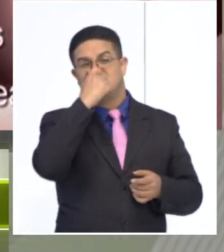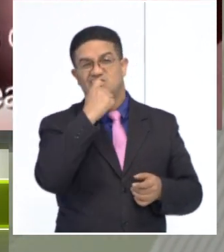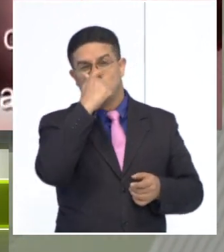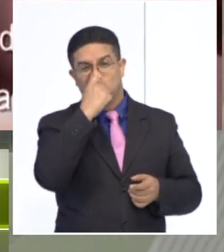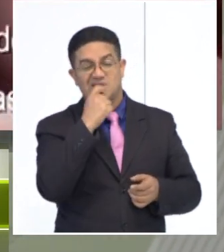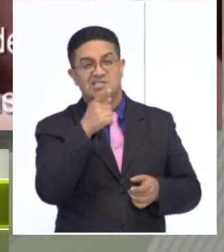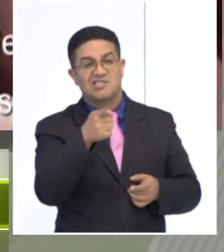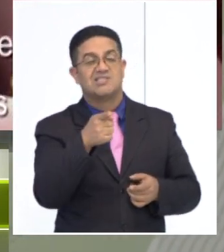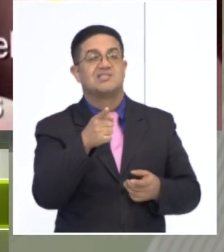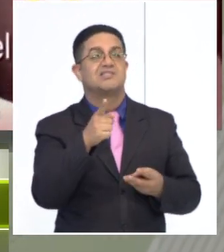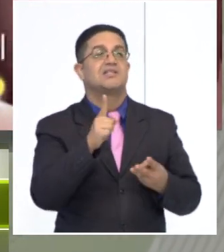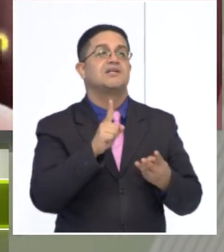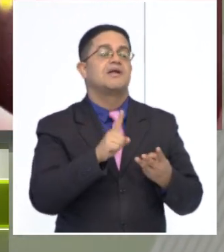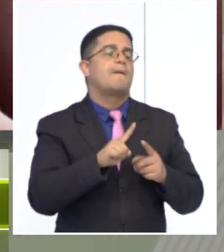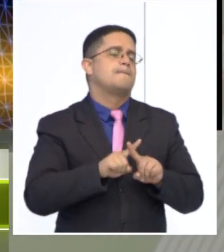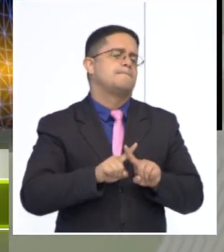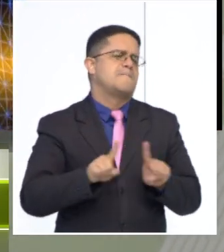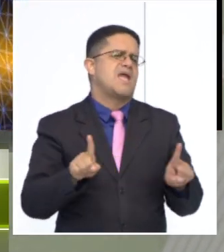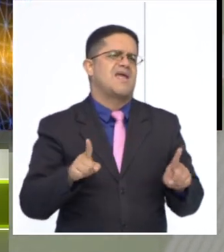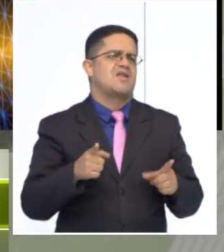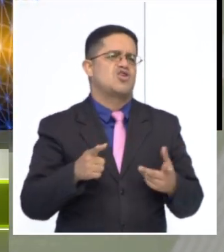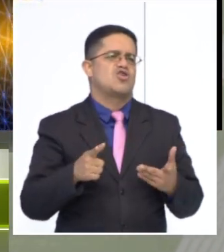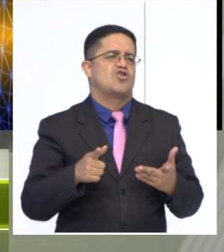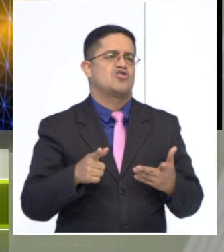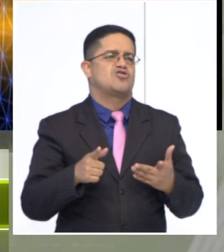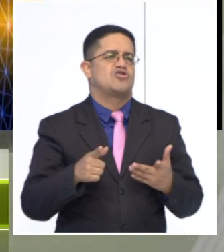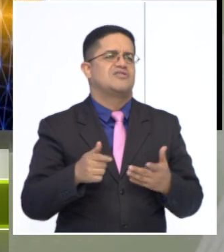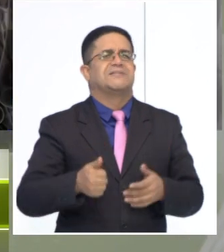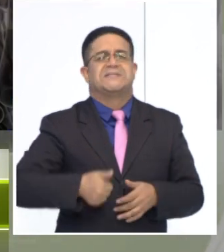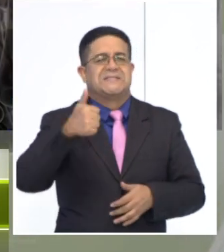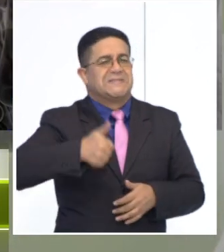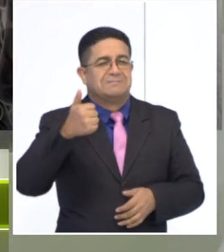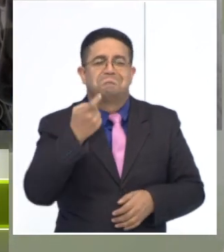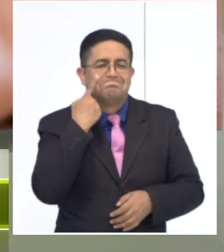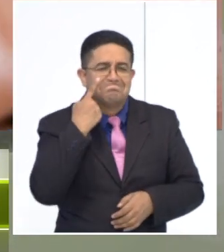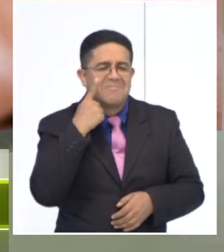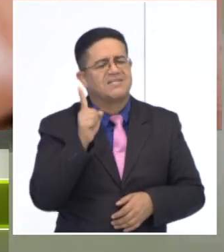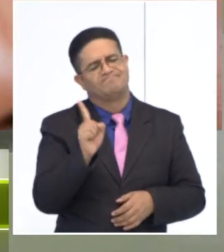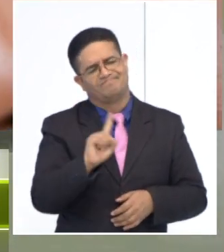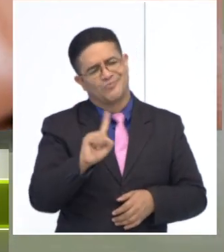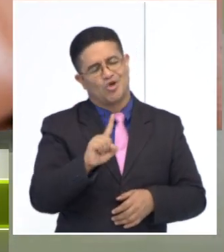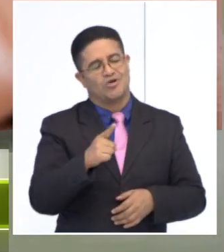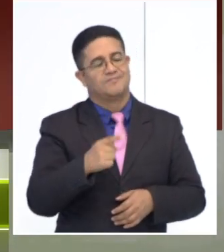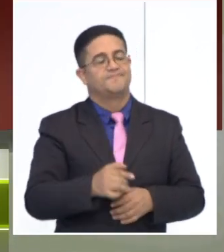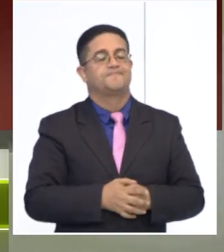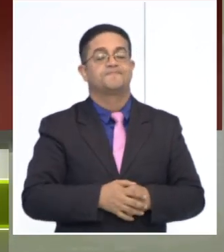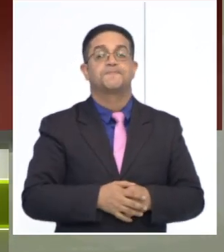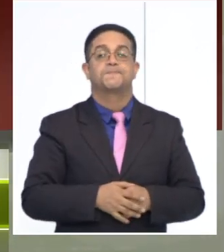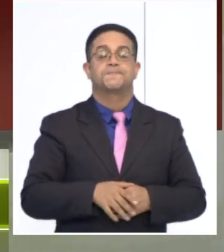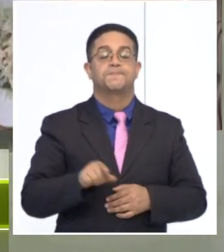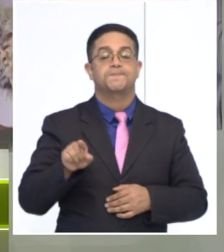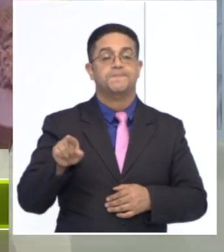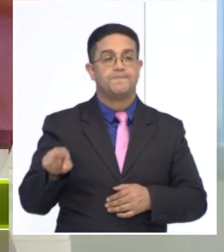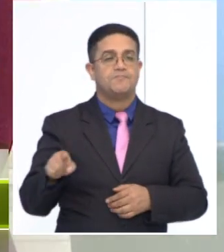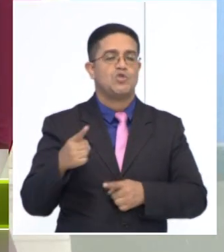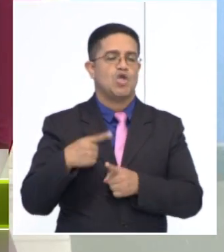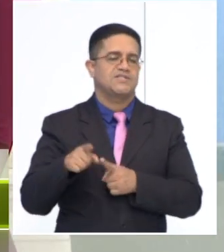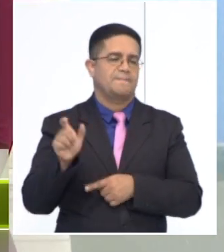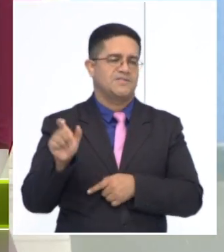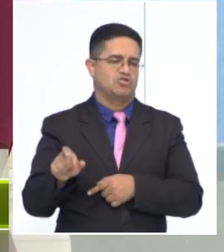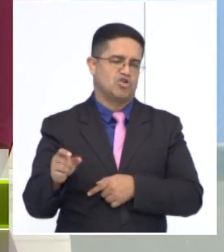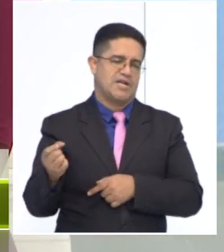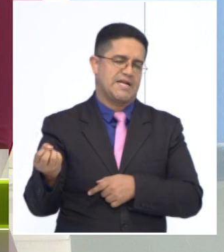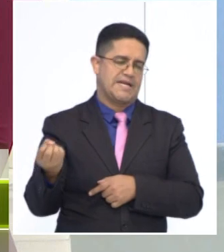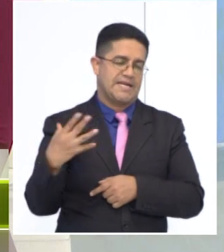punto de vista metabólico, pero no es el efecto más importante en este fármaco. Por acá Giralda.Riva